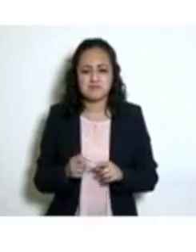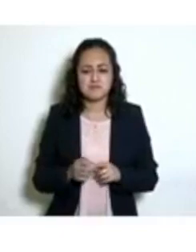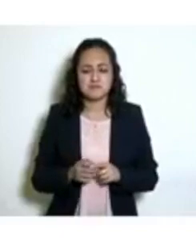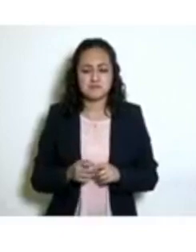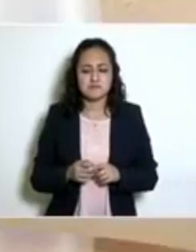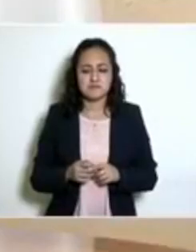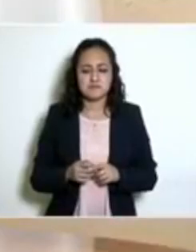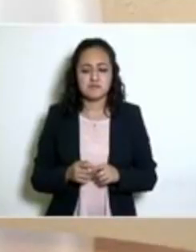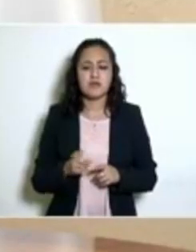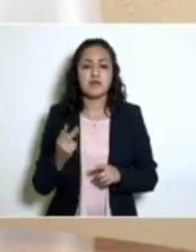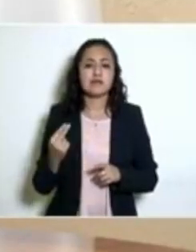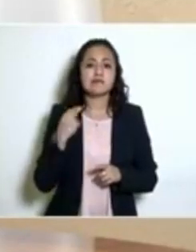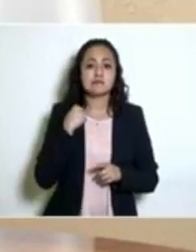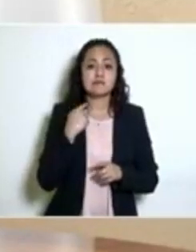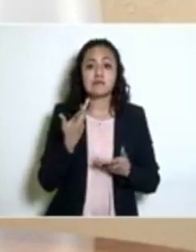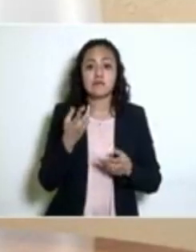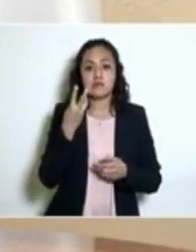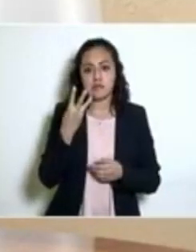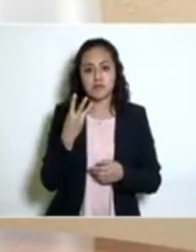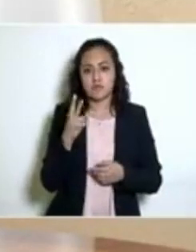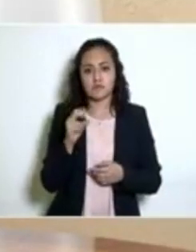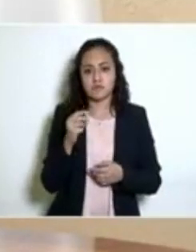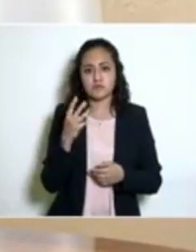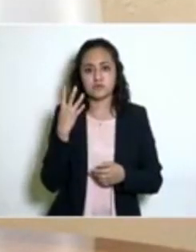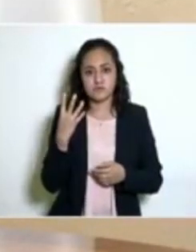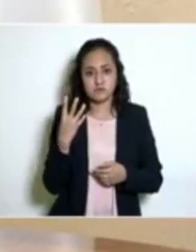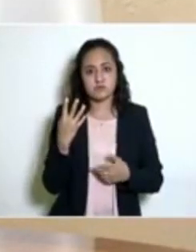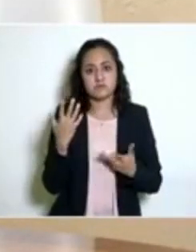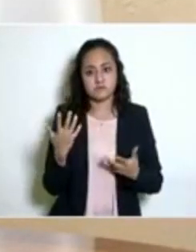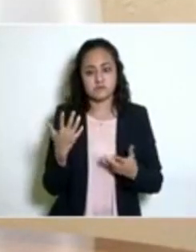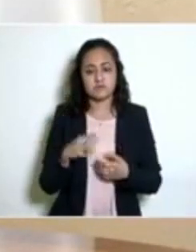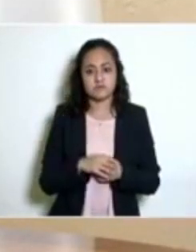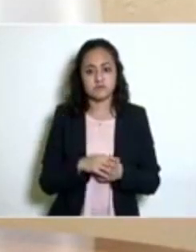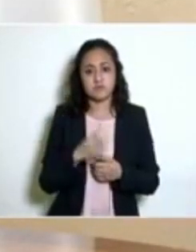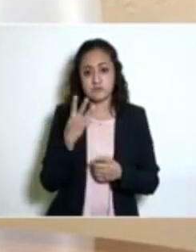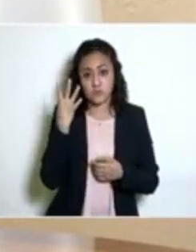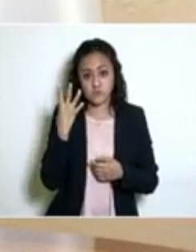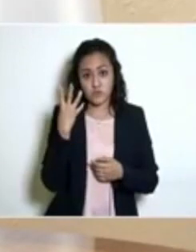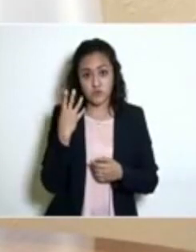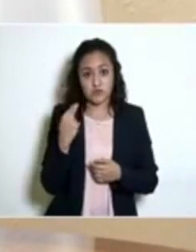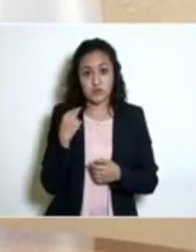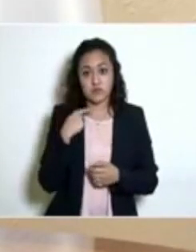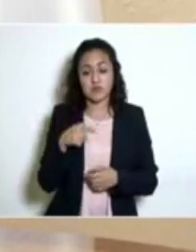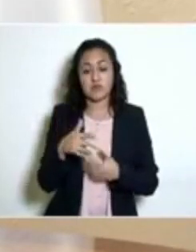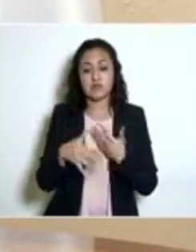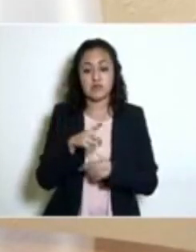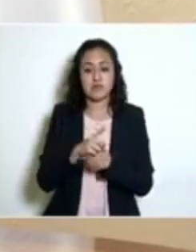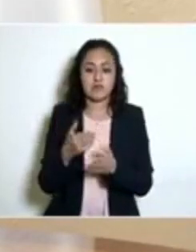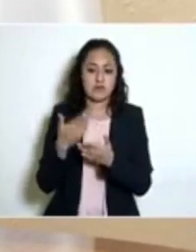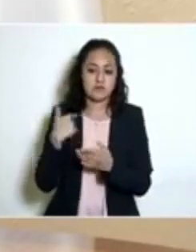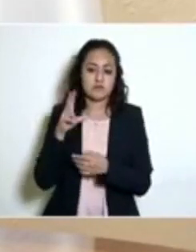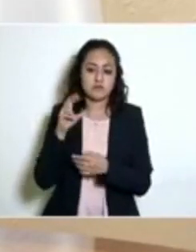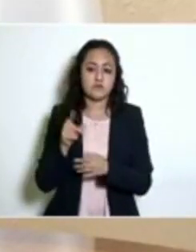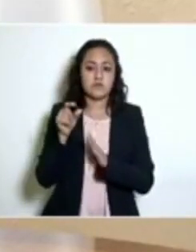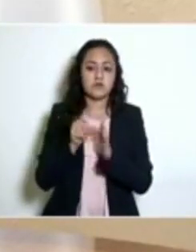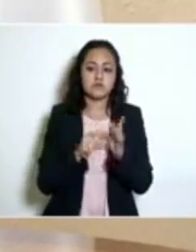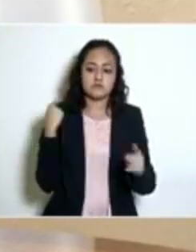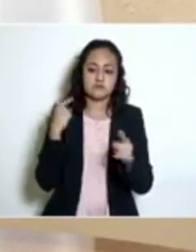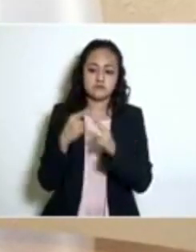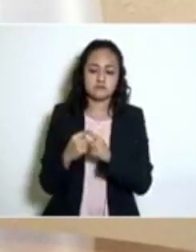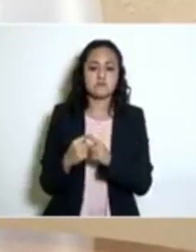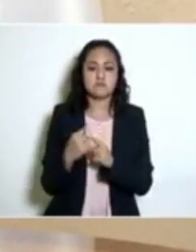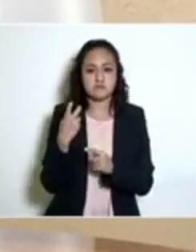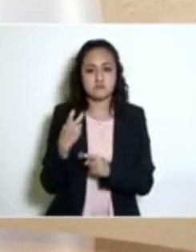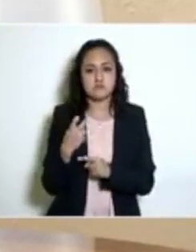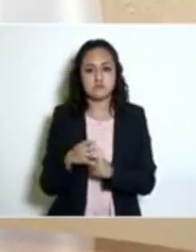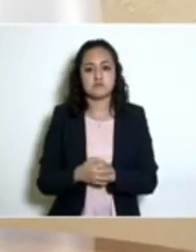aguado feminicidios si no son 34 no son tres son cuatro y no es en quince días es en un mes